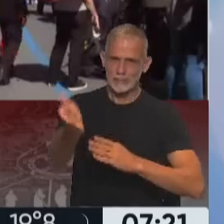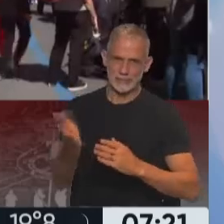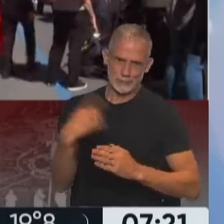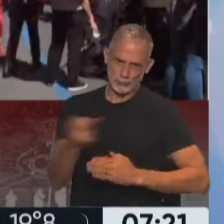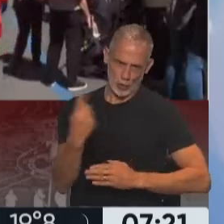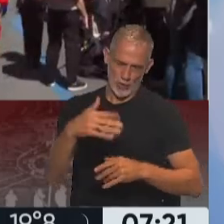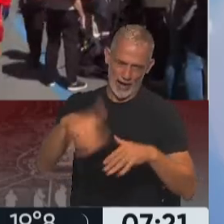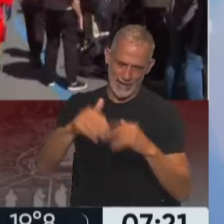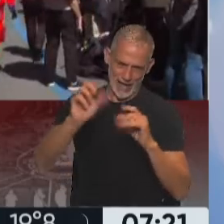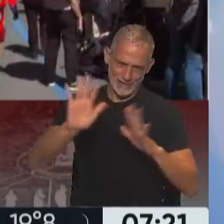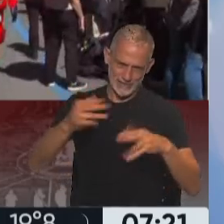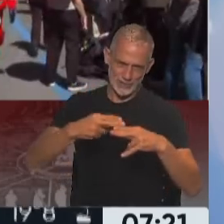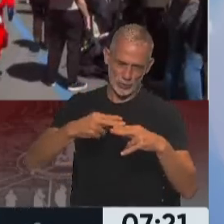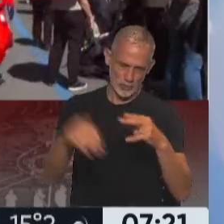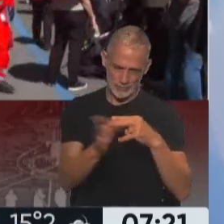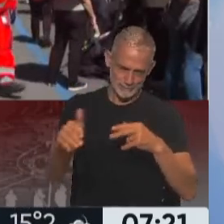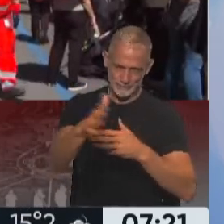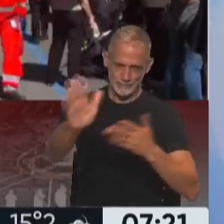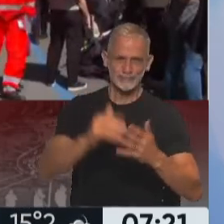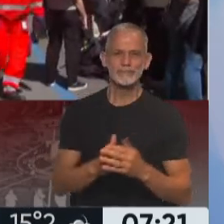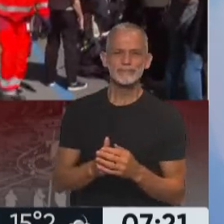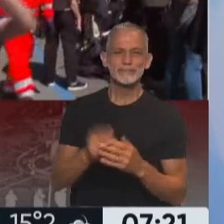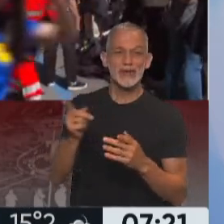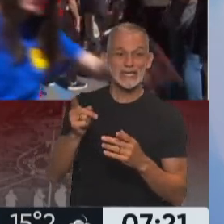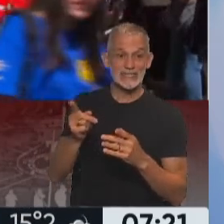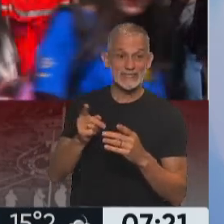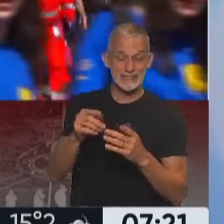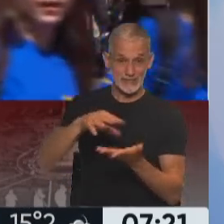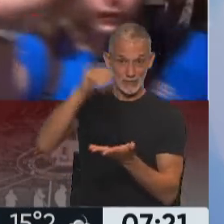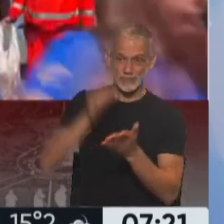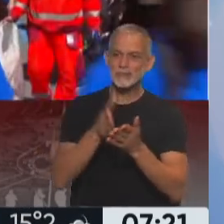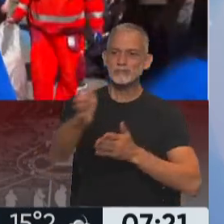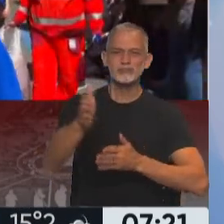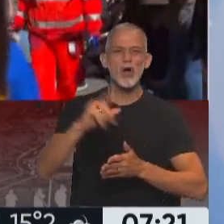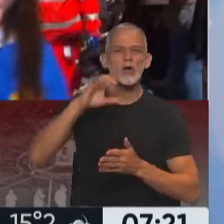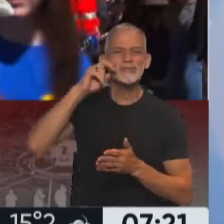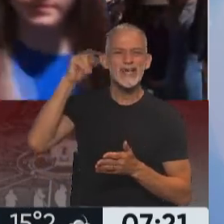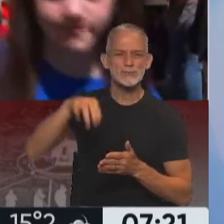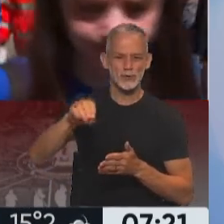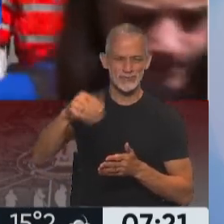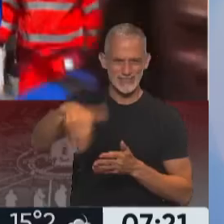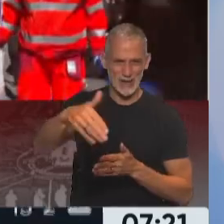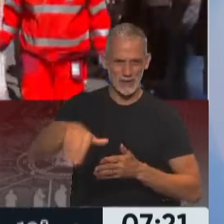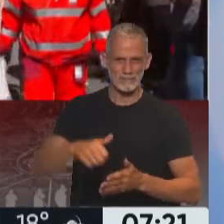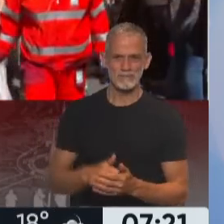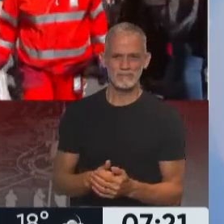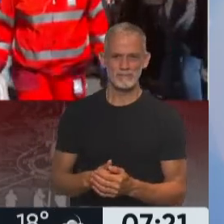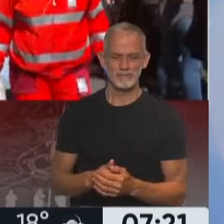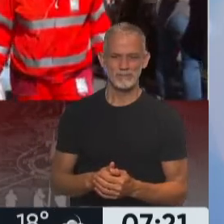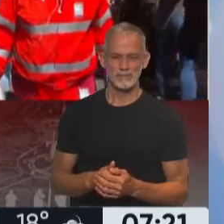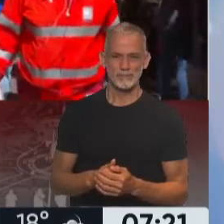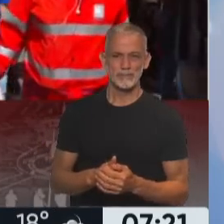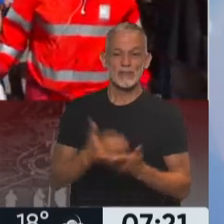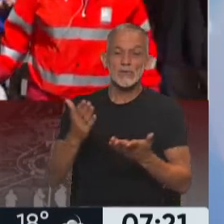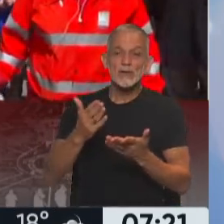Después tenés caminos. ¿Eso que estamos viendo es la Vía de la Conciliación? No, esa es la Vía de la Conciliación. Sí, claro. Ahí está. Justamente, si me permiten,